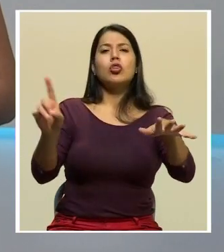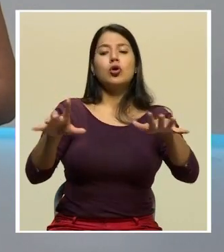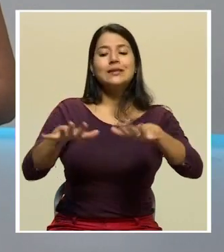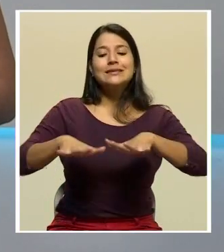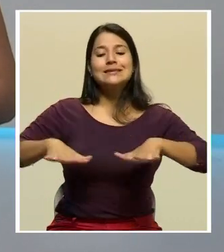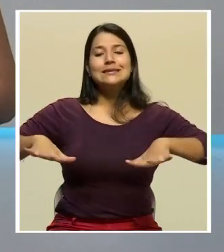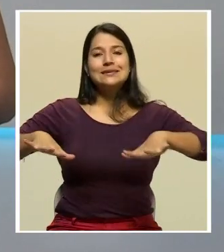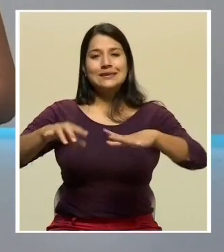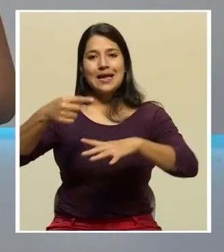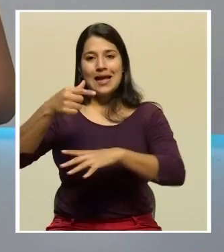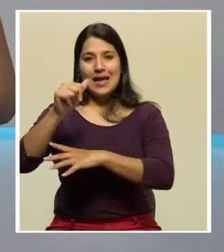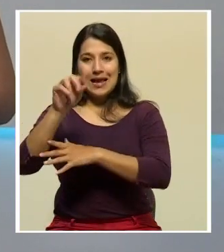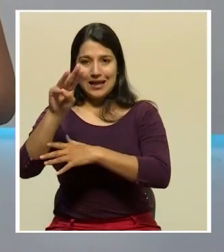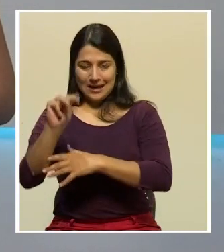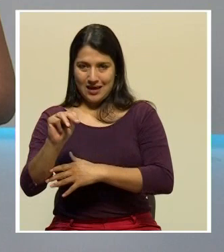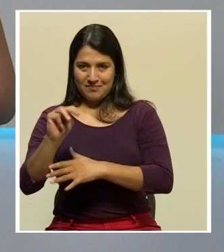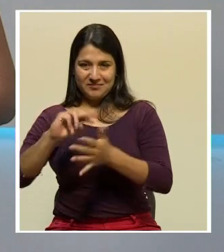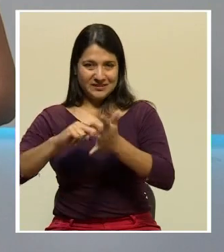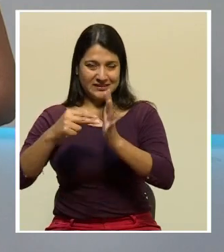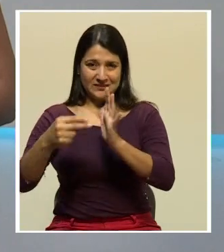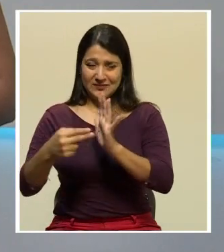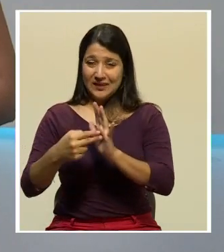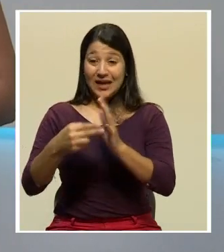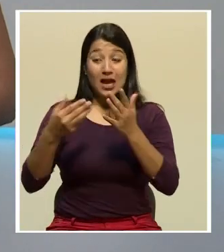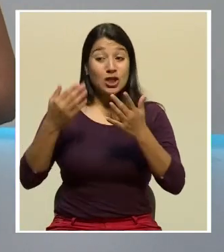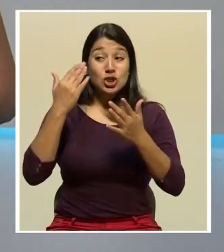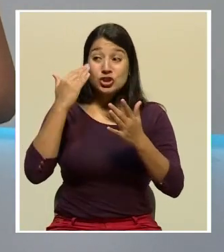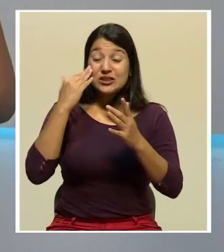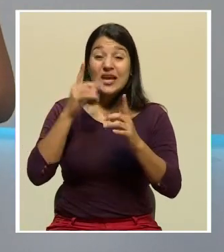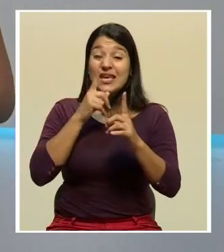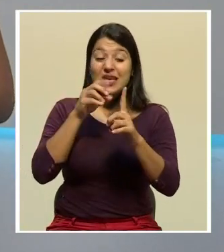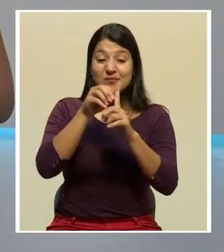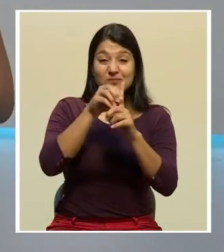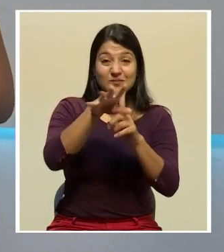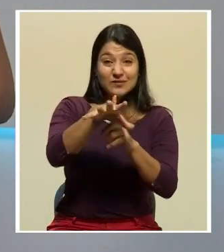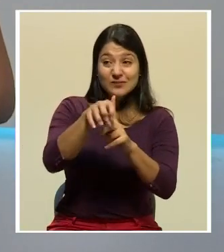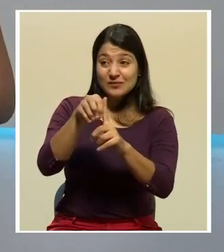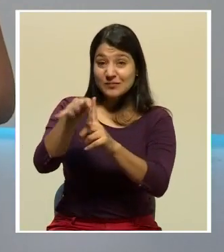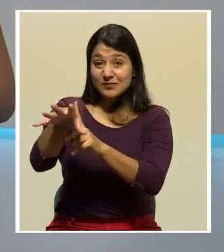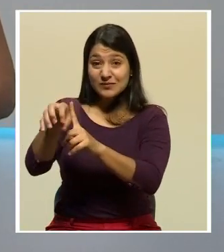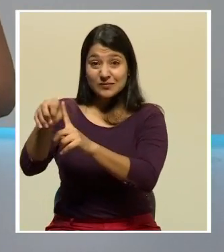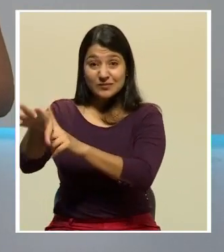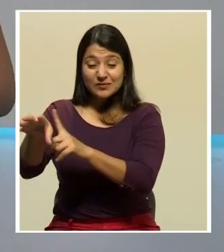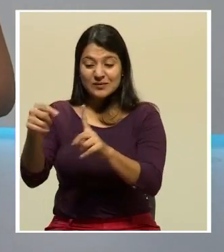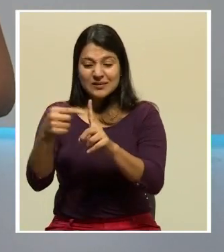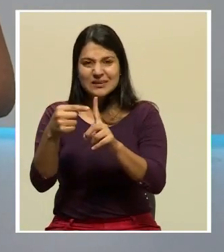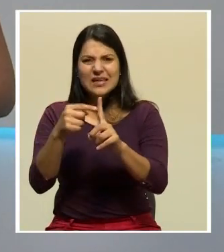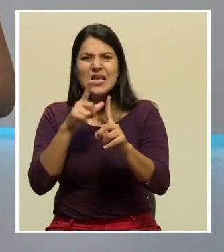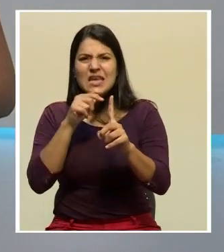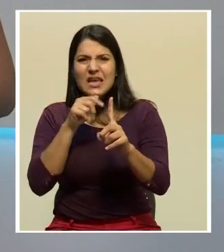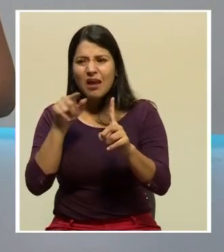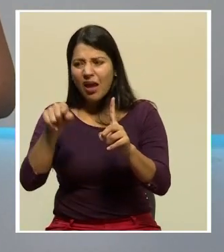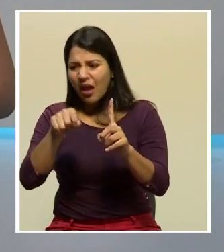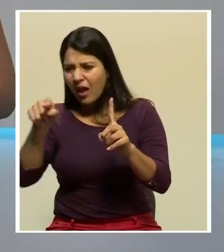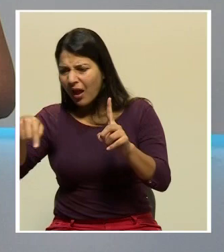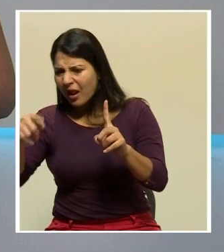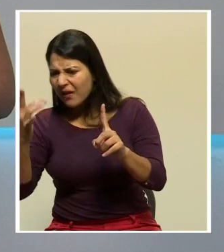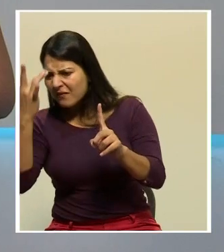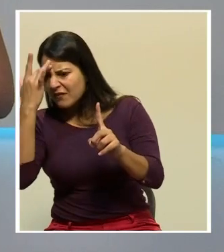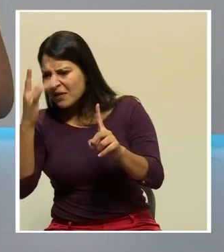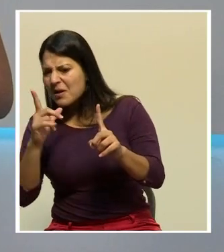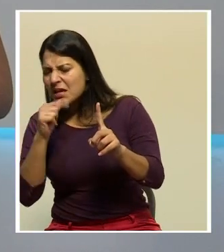área metropolitana. Las autoridades sanitarias no logran aún determinar el nexo de contagio de 678